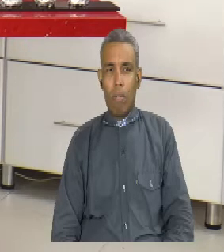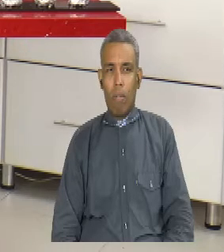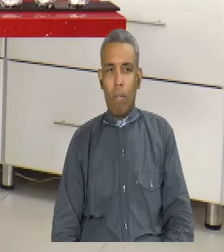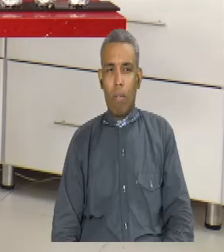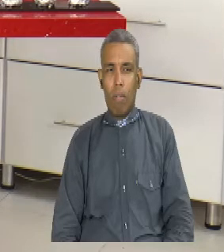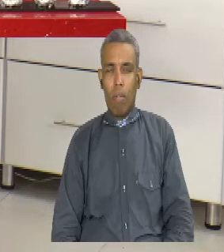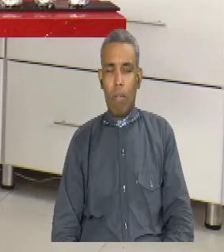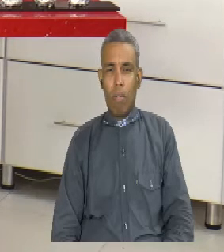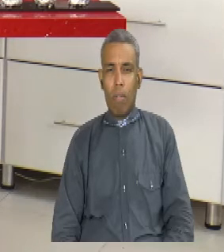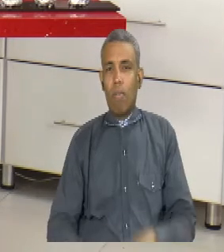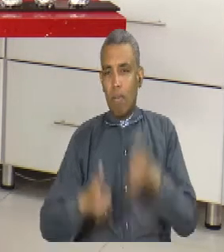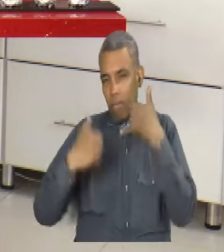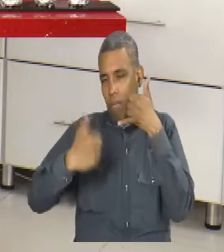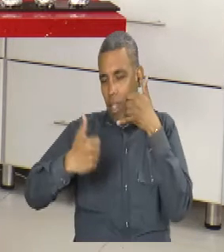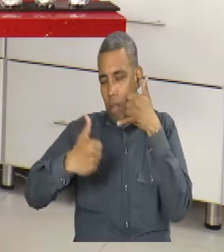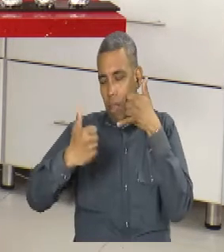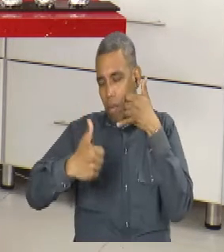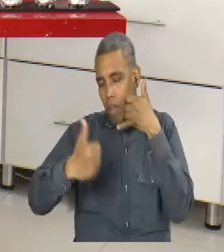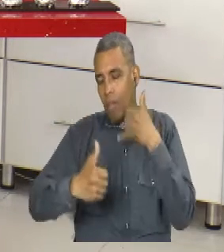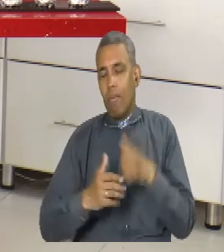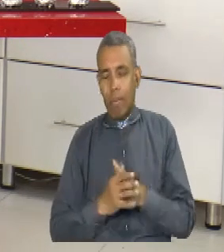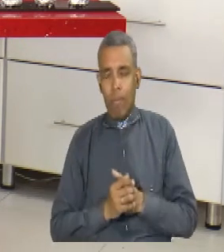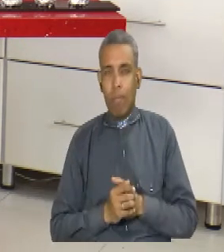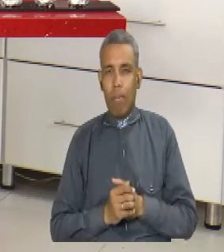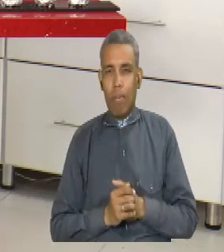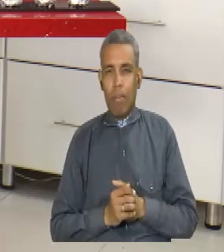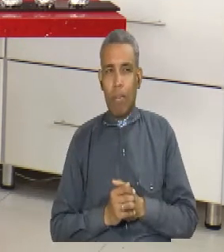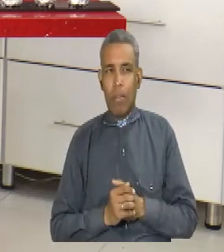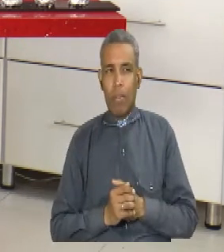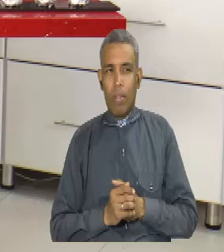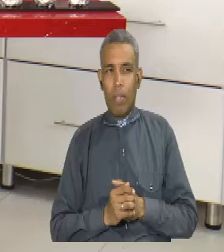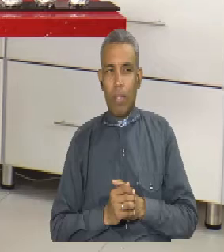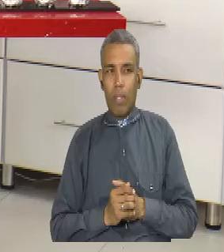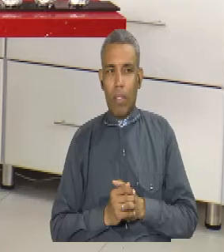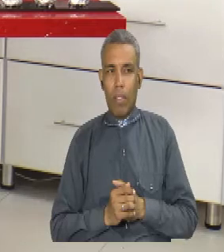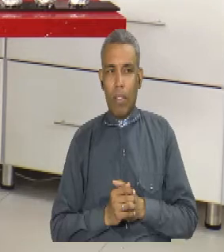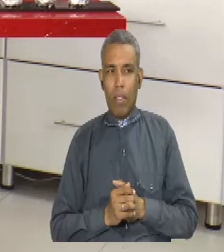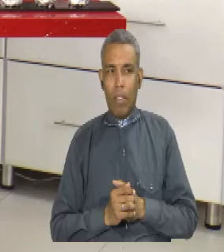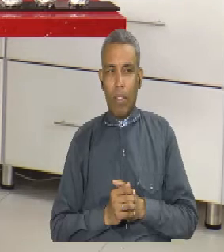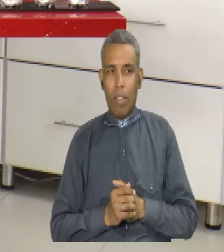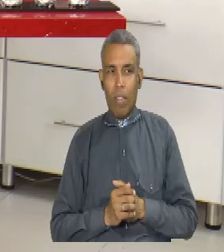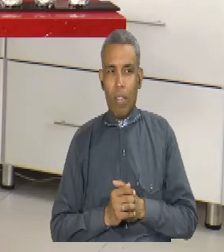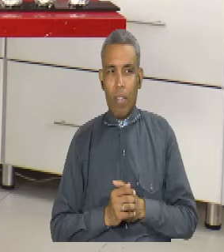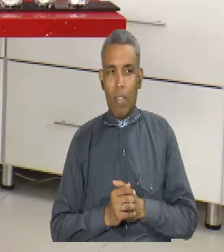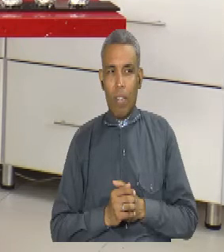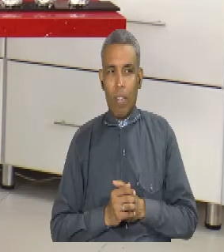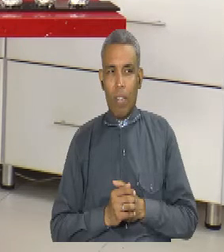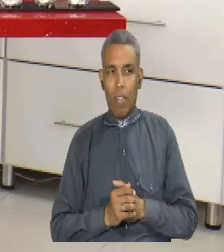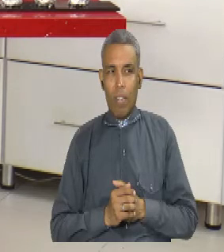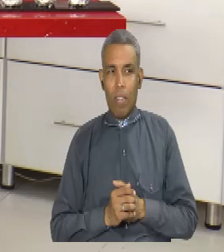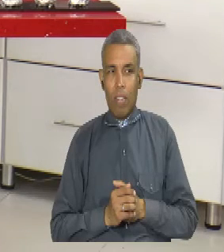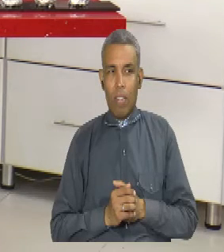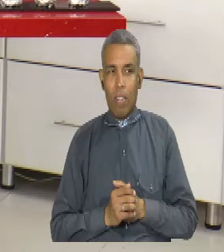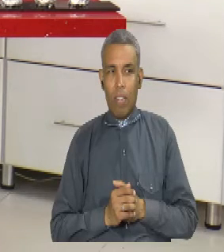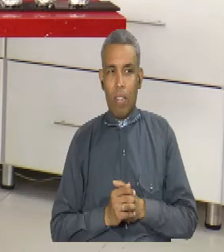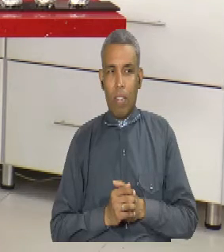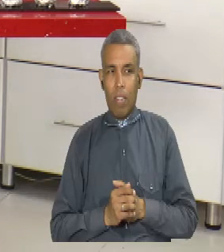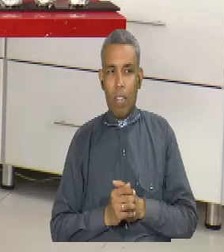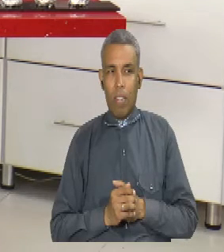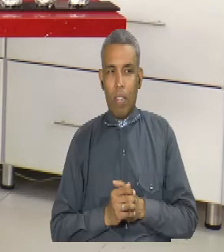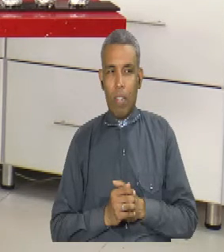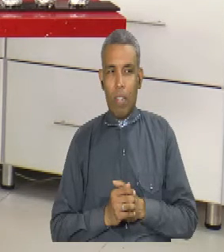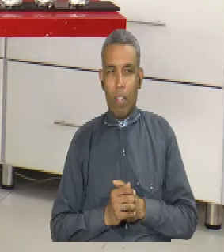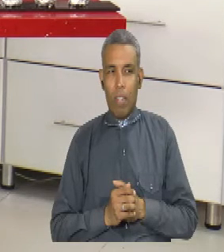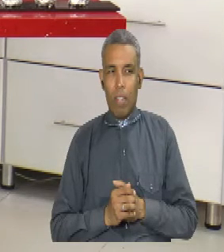Muy bien, muy bien, gracias. Ah, bueno, Carlos, pues a ver, ¿qué te sí. contamos? Tienes también premio, ¿no, Jessica? La gafa. Ganaste, sí.